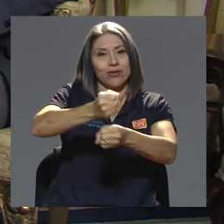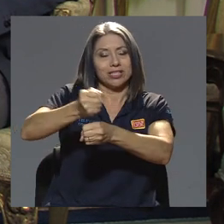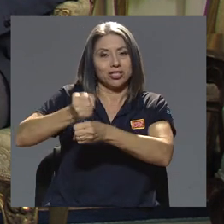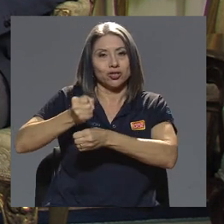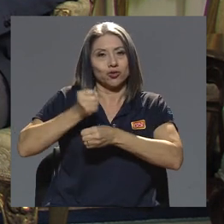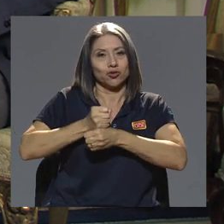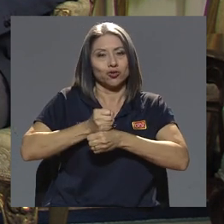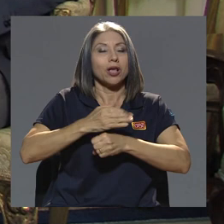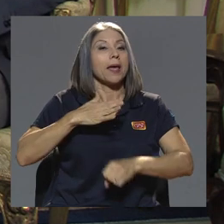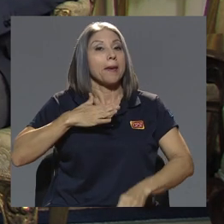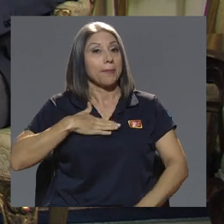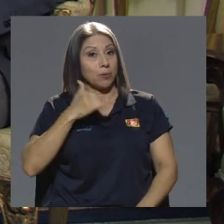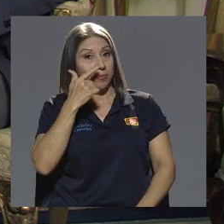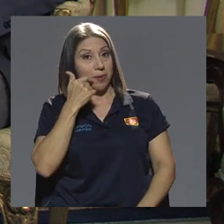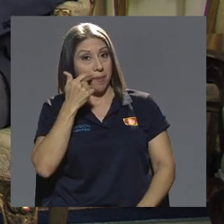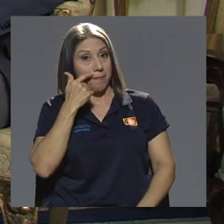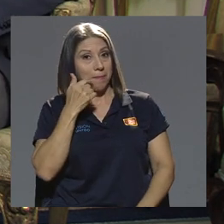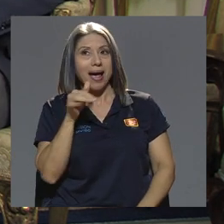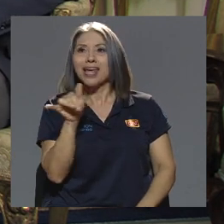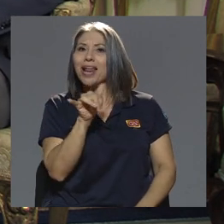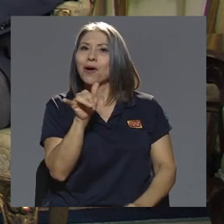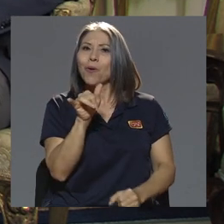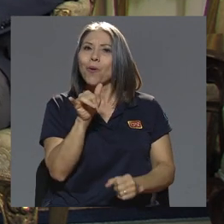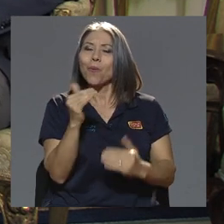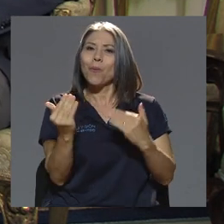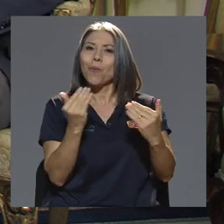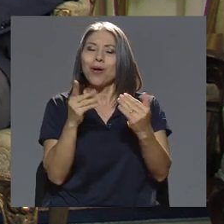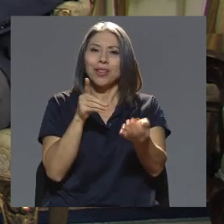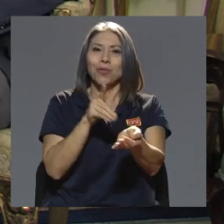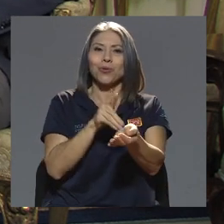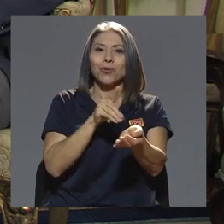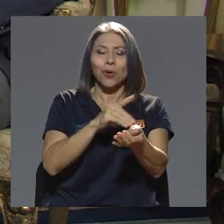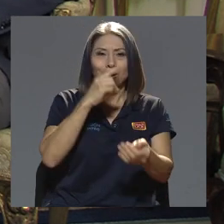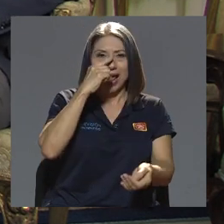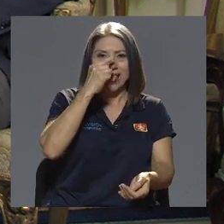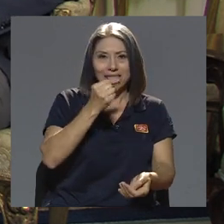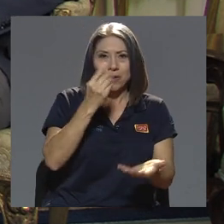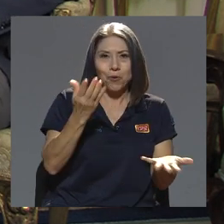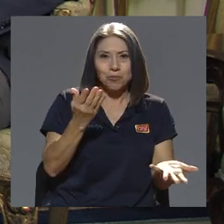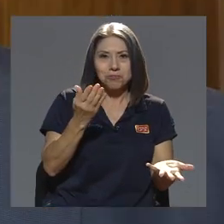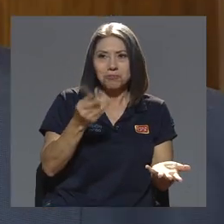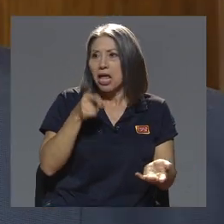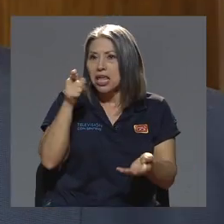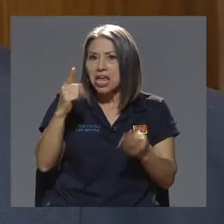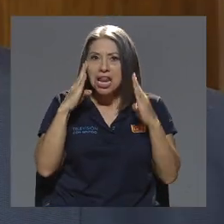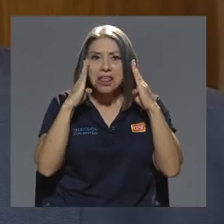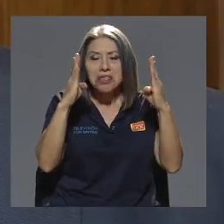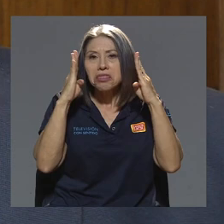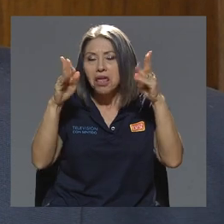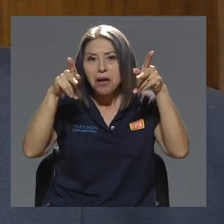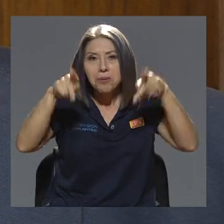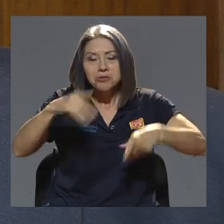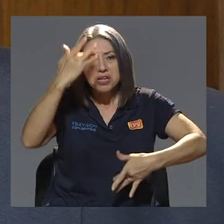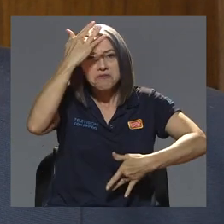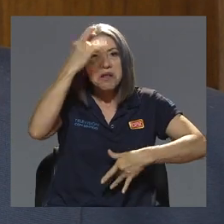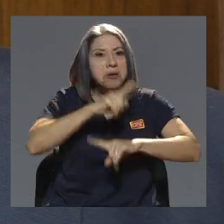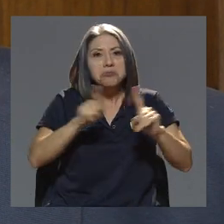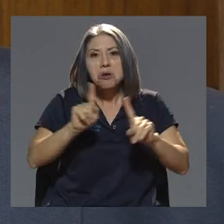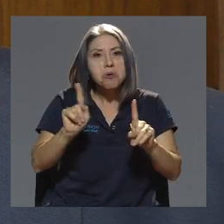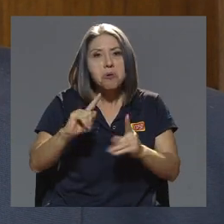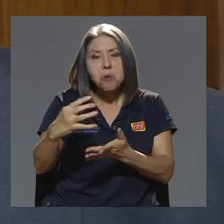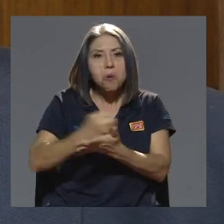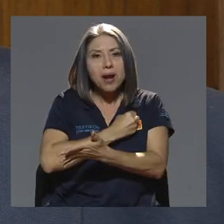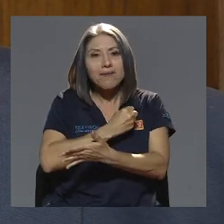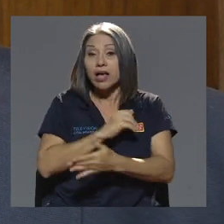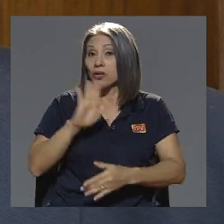de oficios. Mi papá, por ejemplo, era como el doctor Calderón, que no le cobraba a los pacientes. No, y su papá